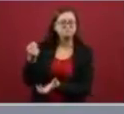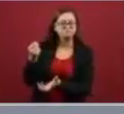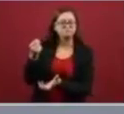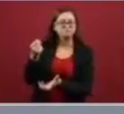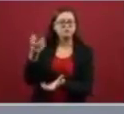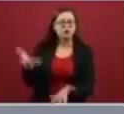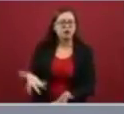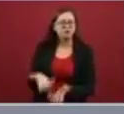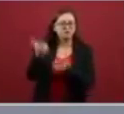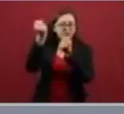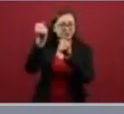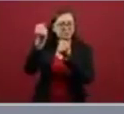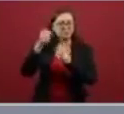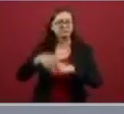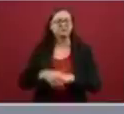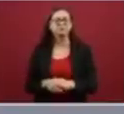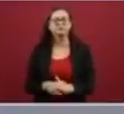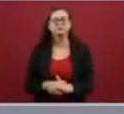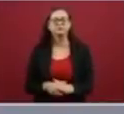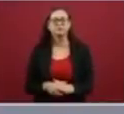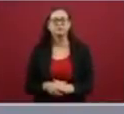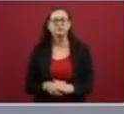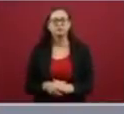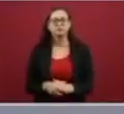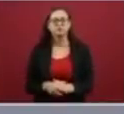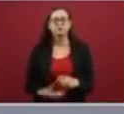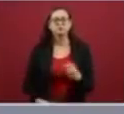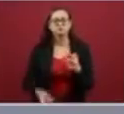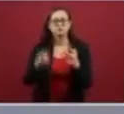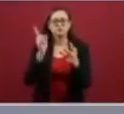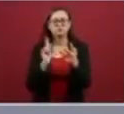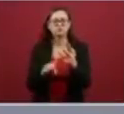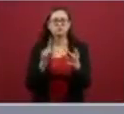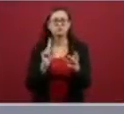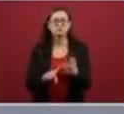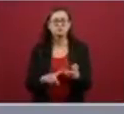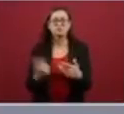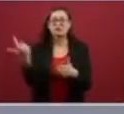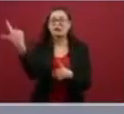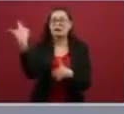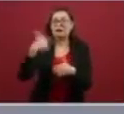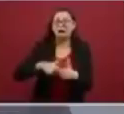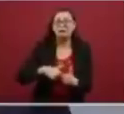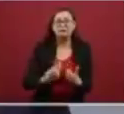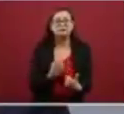Se resolvió el problema de abasto de gasolinas.